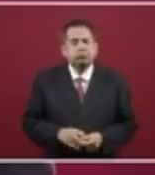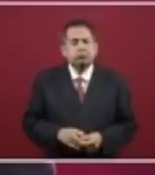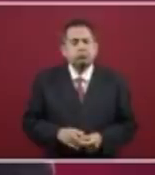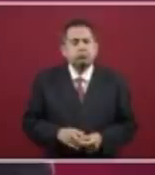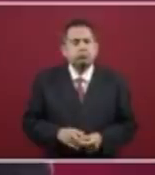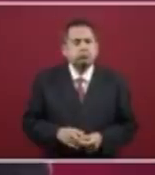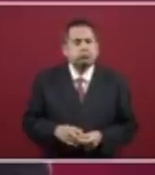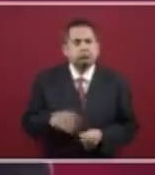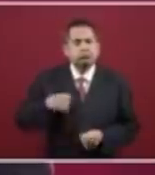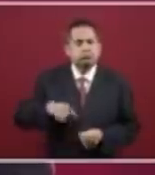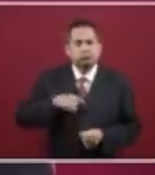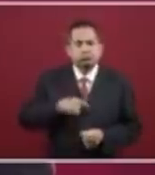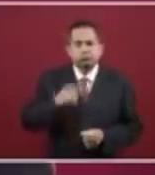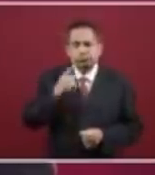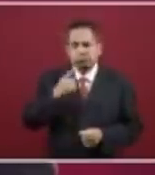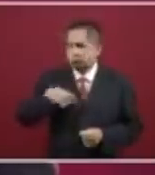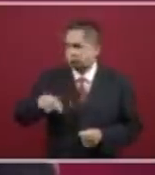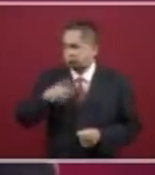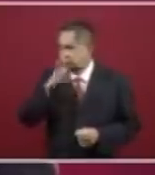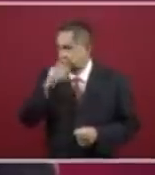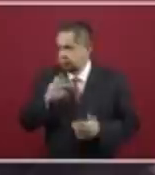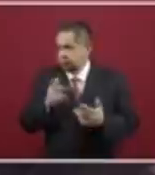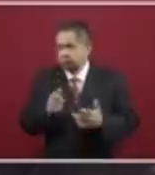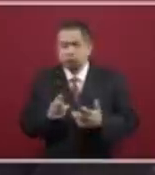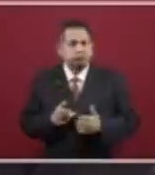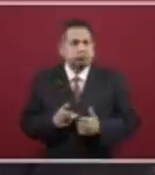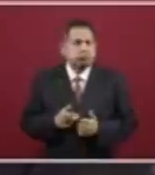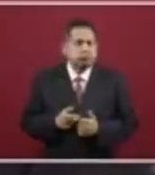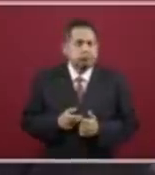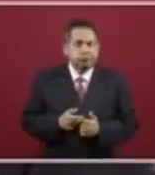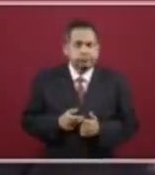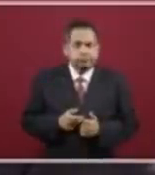No podemos nosotros